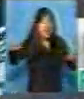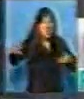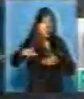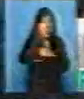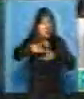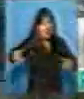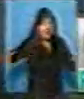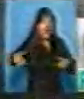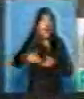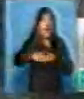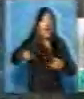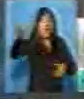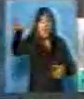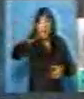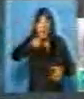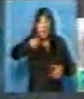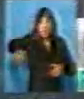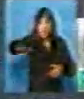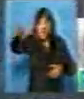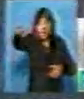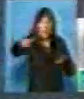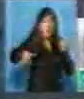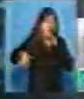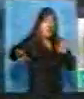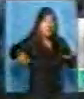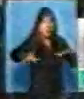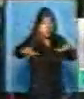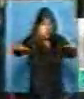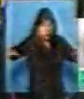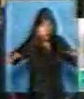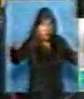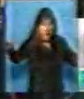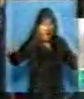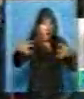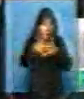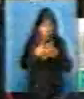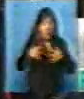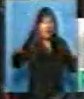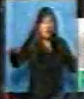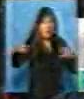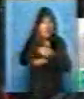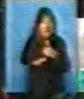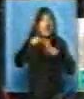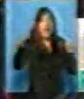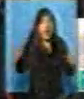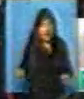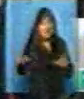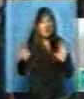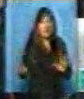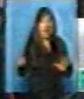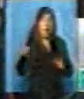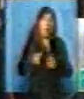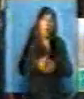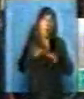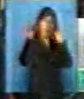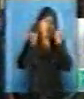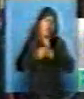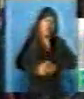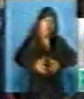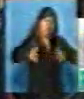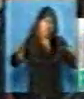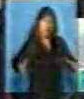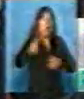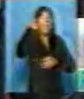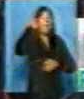Brasil, Uruguay, Argentina, Bolivia y Perú, donde es un proyecto macro y ojalá esto se haga una realidad, y creo que las